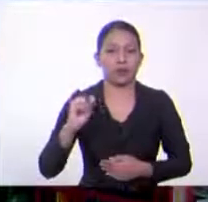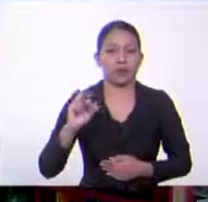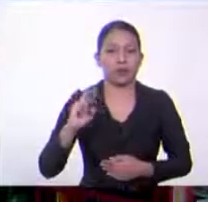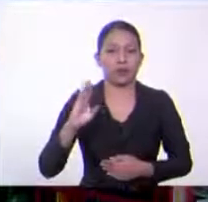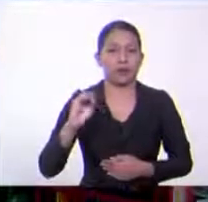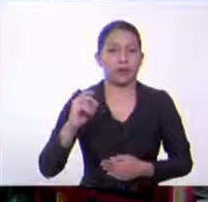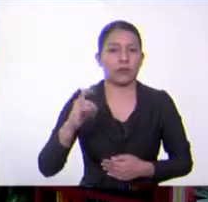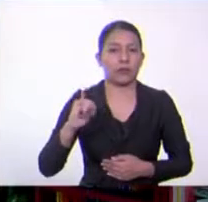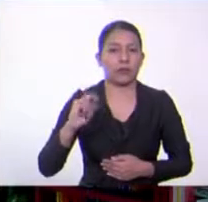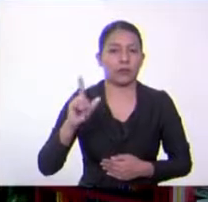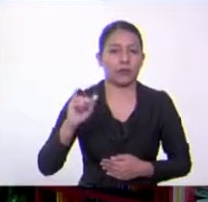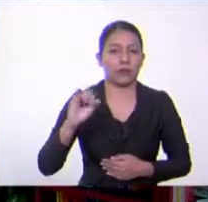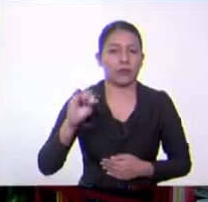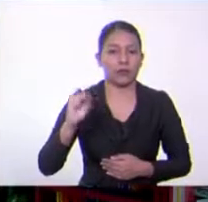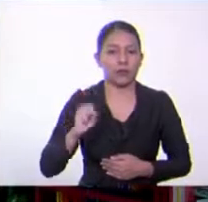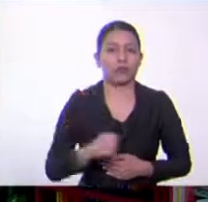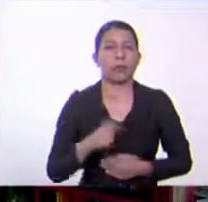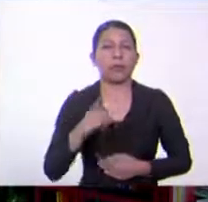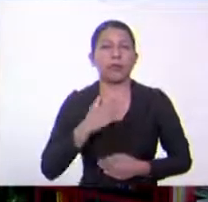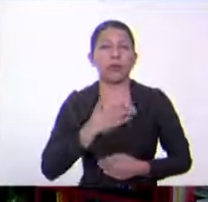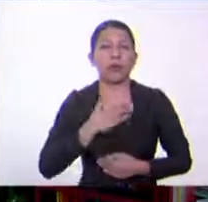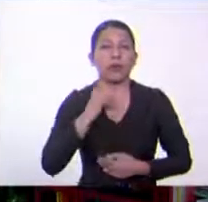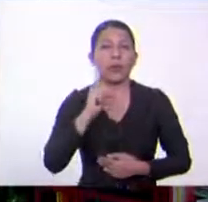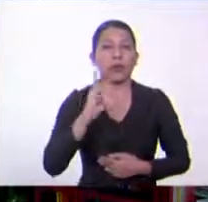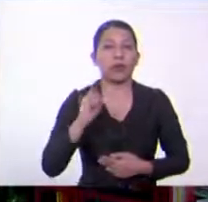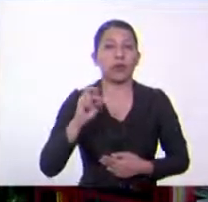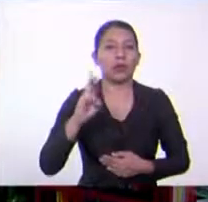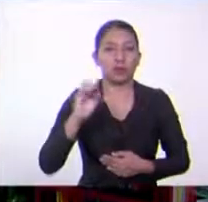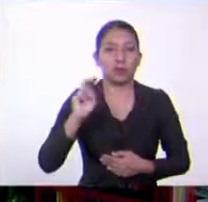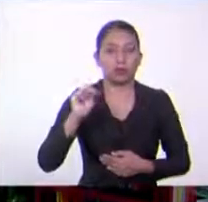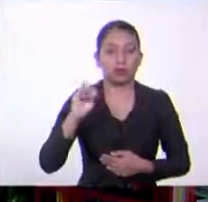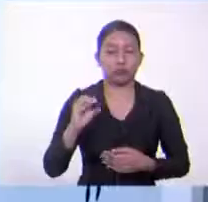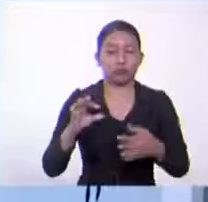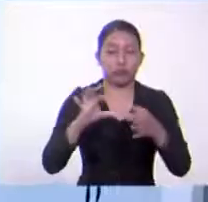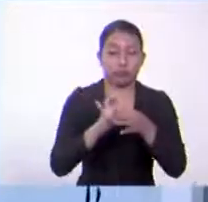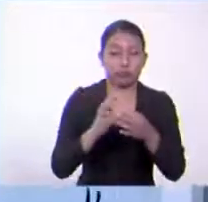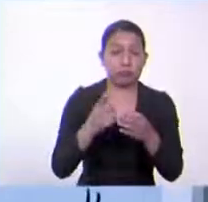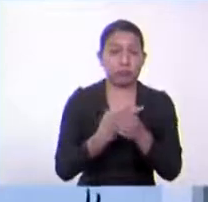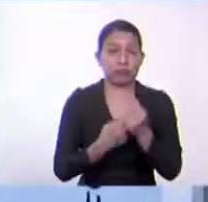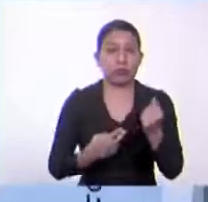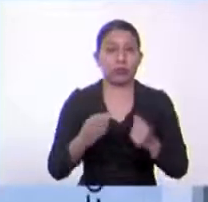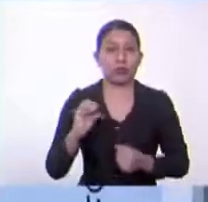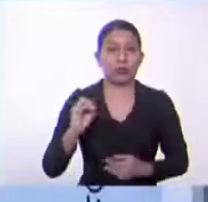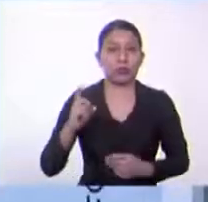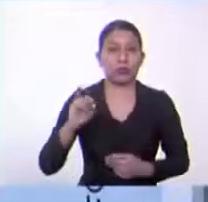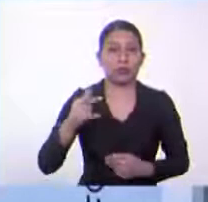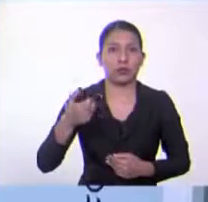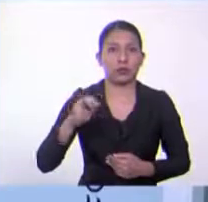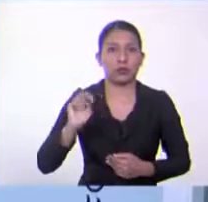tenemos a este carbono unido a este doble enlace con el oxígeno.